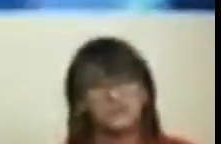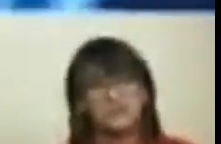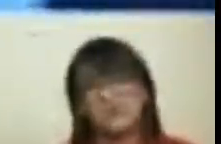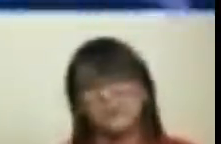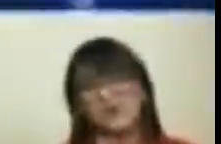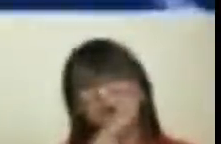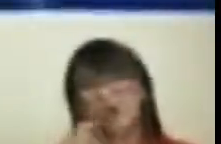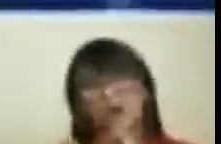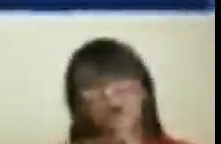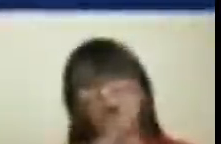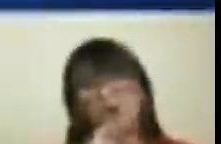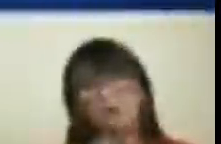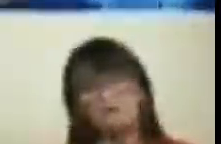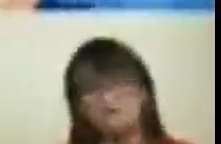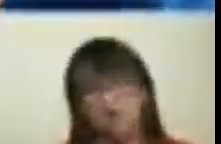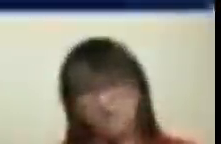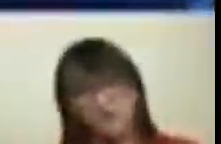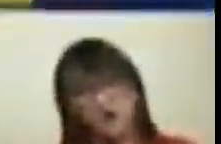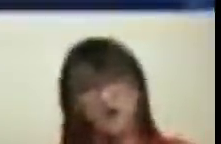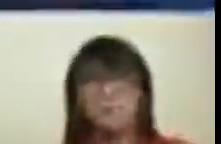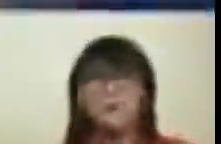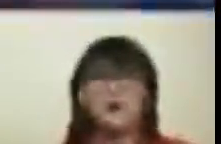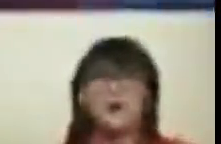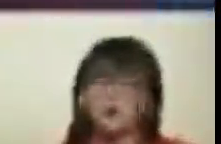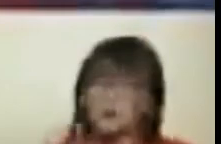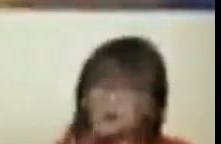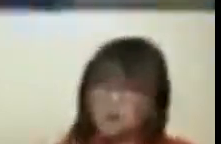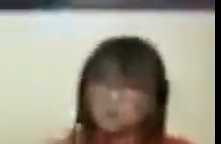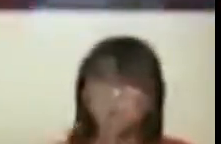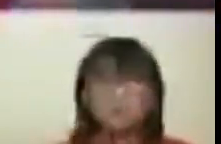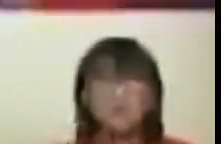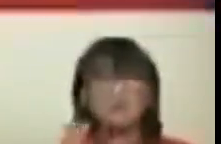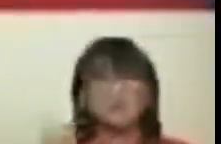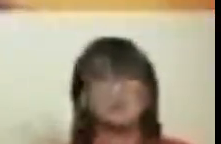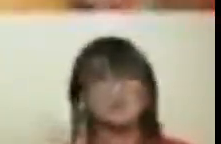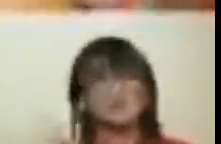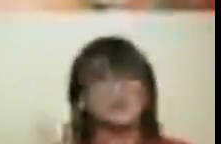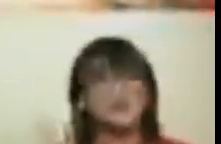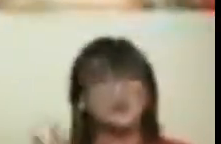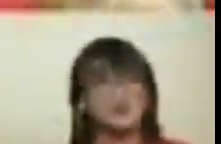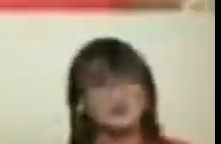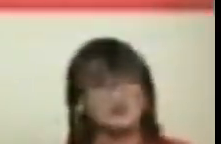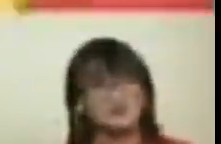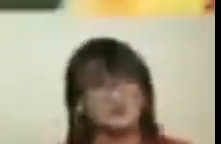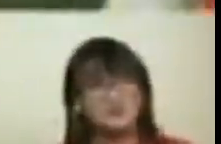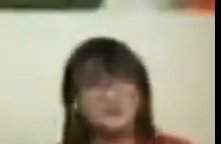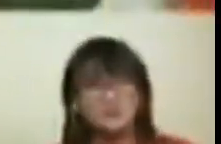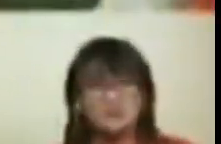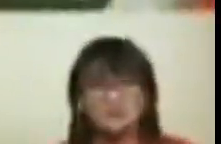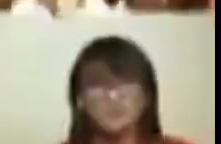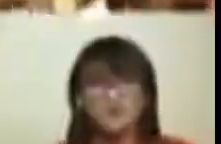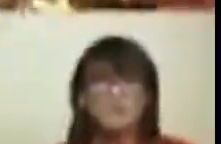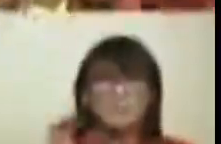basta de divisiones vamos a unir a venezuela vamos a recuperar en nuestra patria